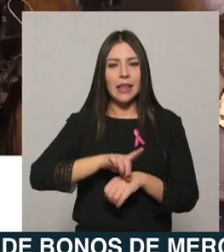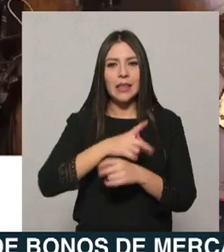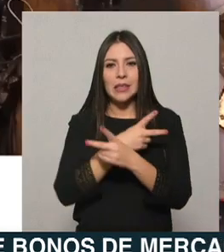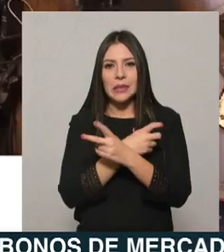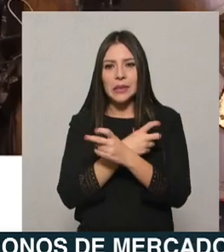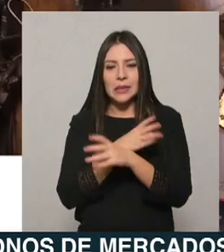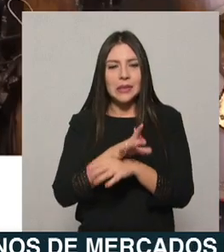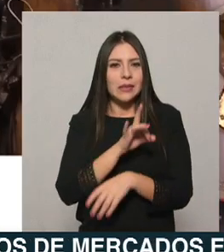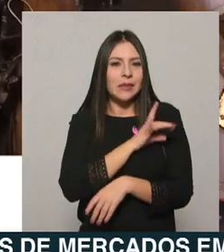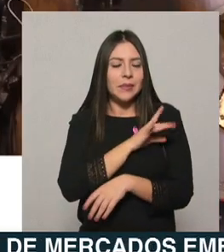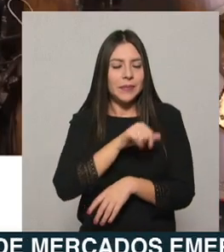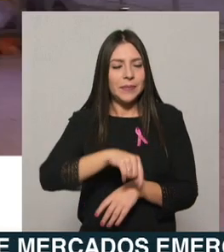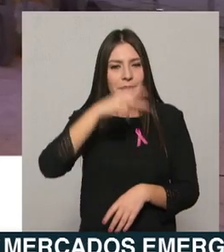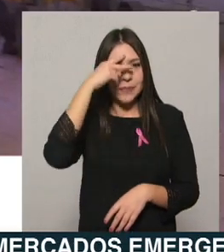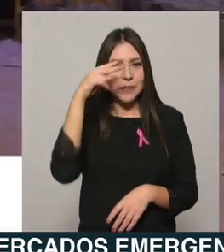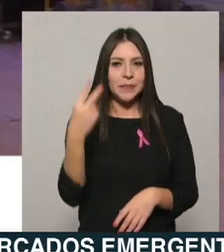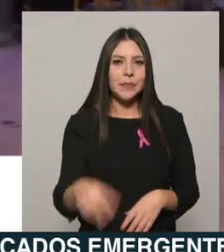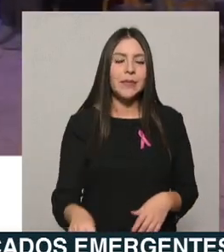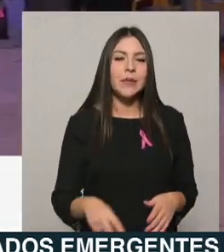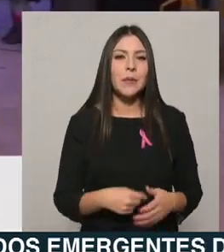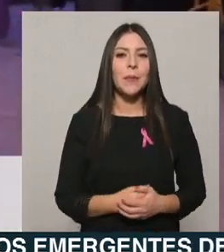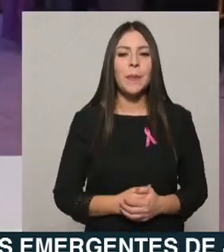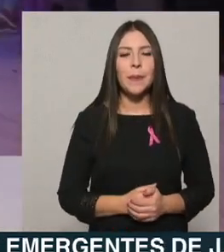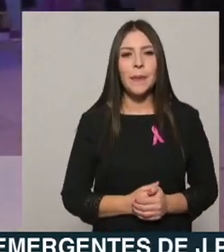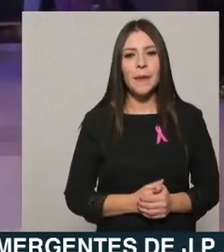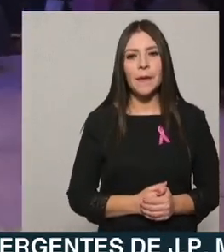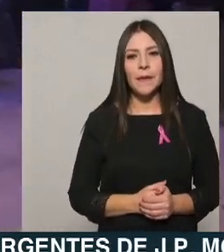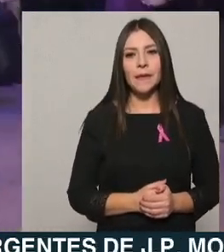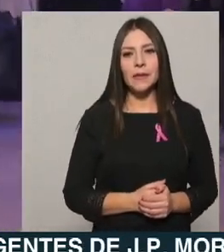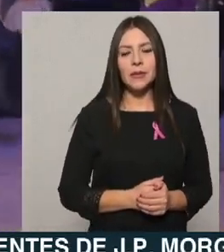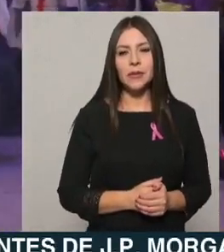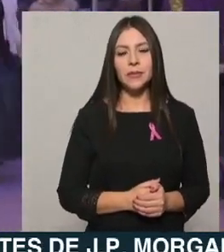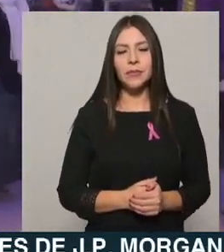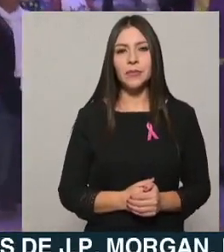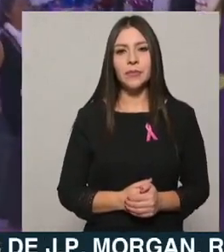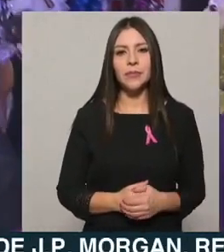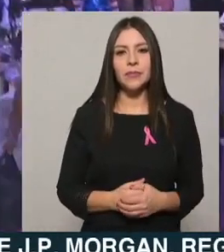Cordero, desde el corazón de la Ciudad de México, Enrique Muñiz, 21 Noticias.